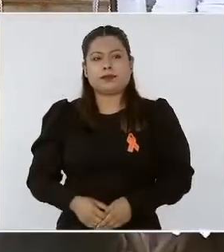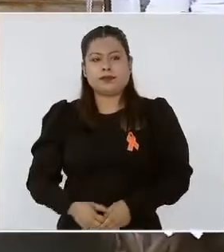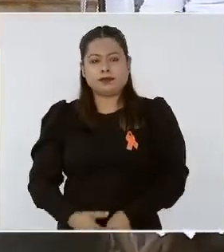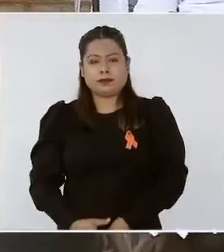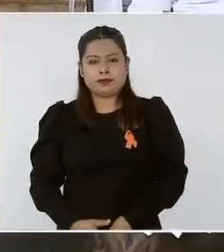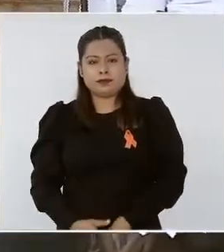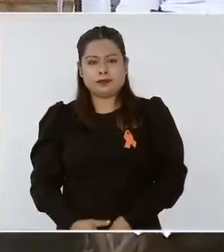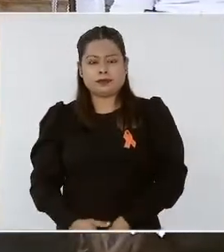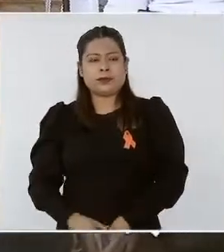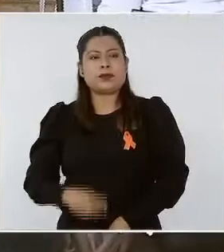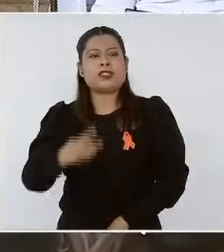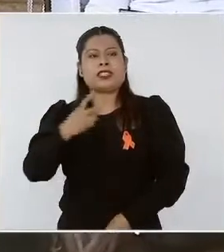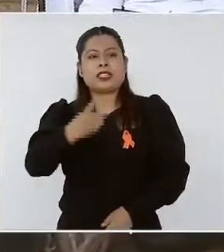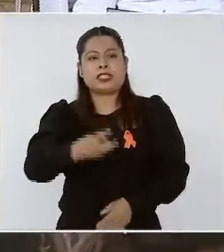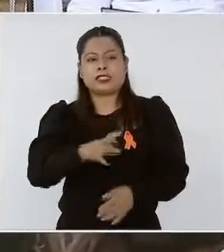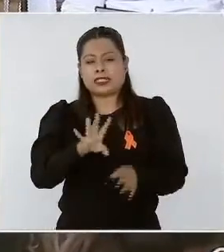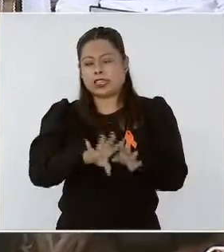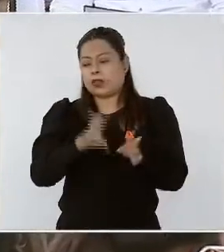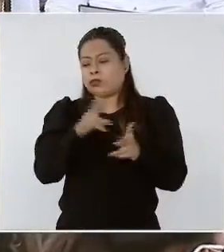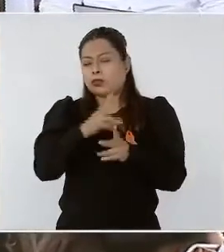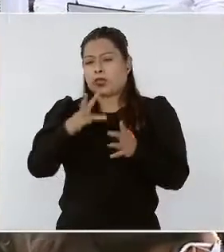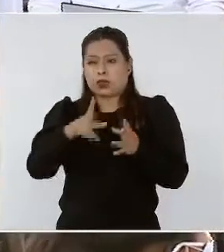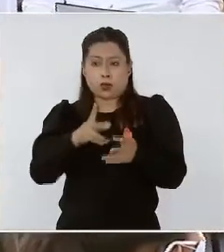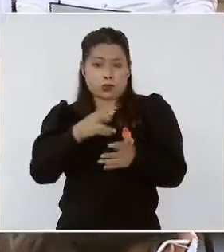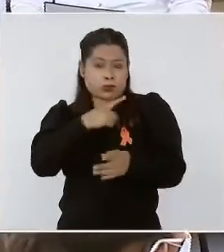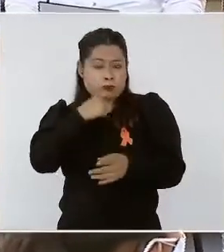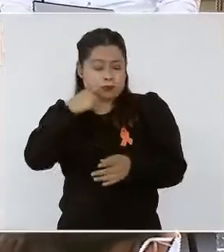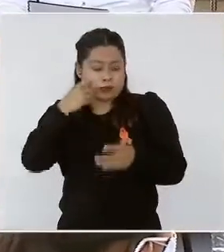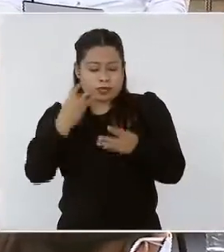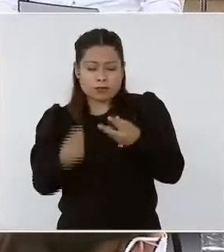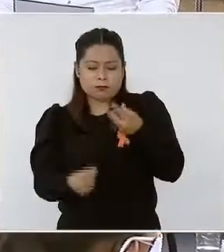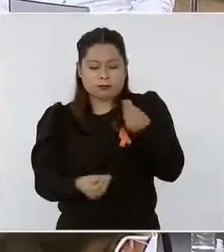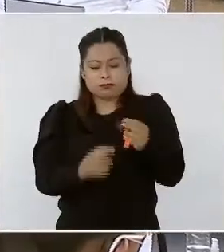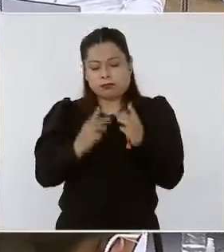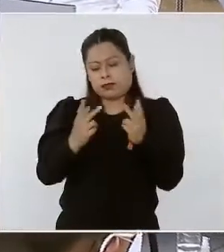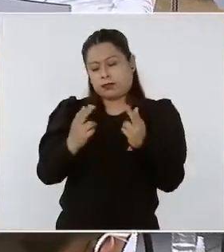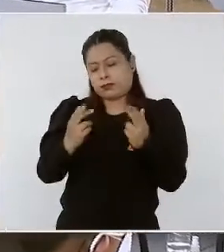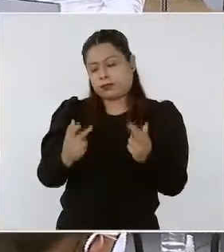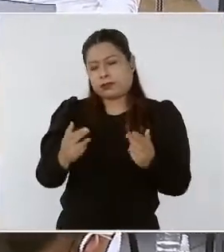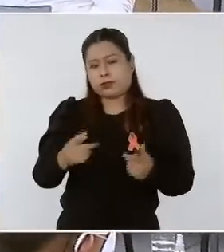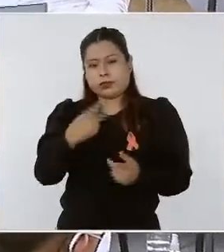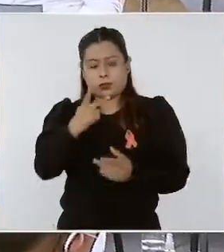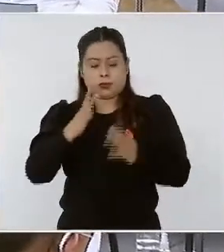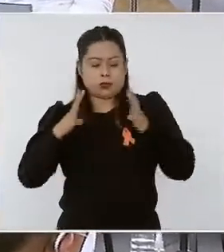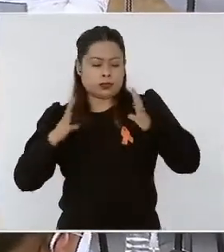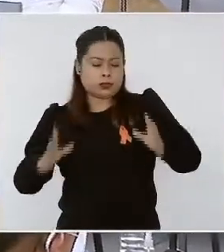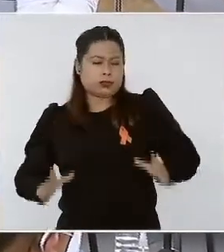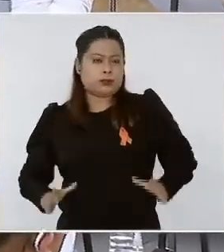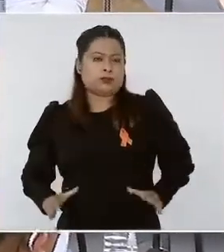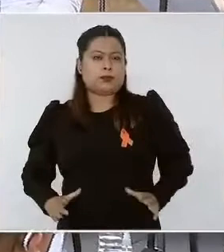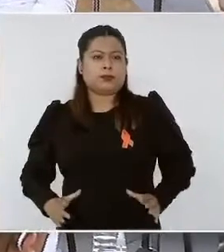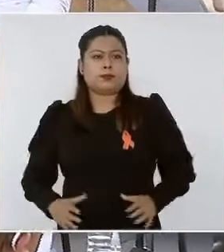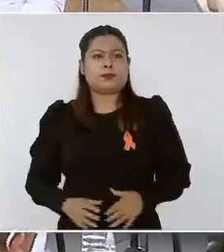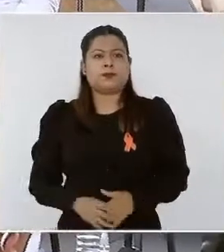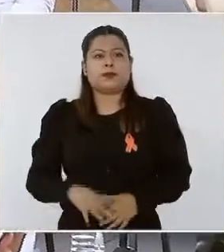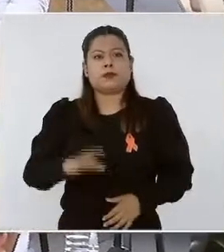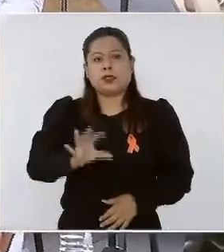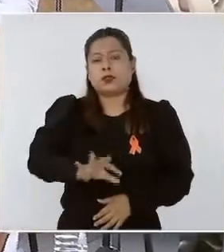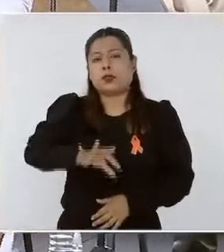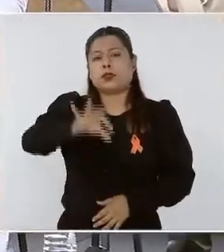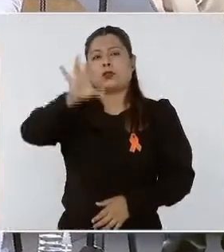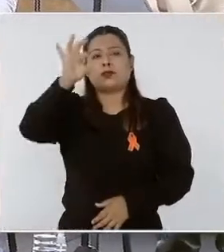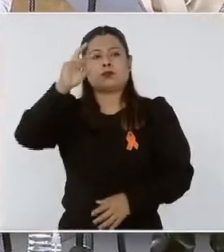Sí. Estornudan las secas hojas al romperlas de tu cuerpo. Encuentro